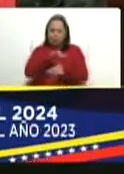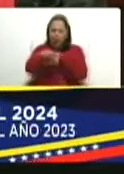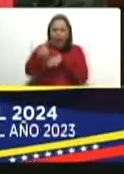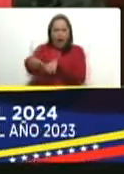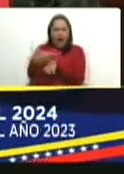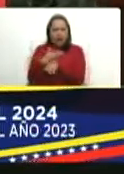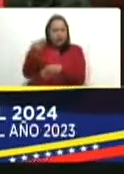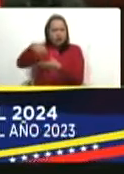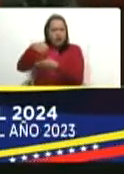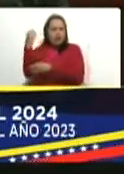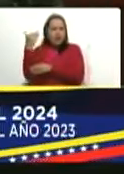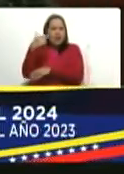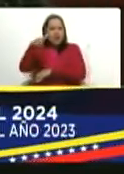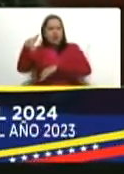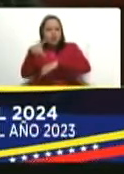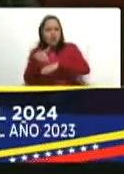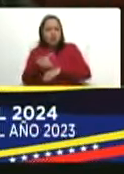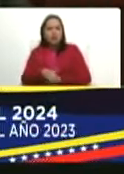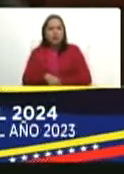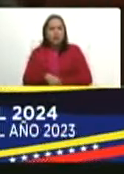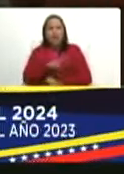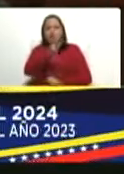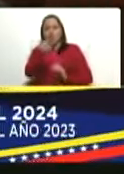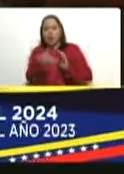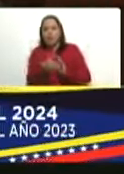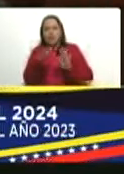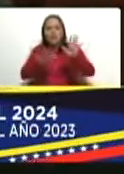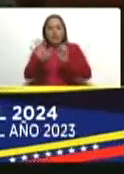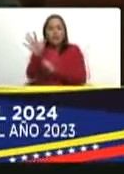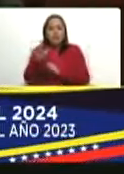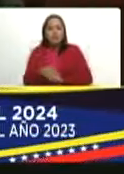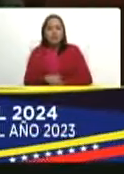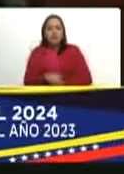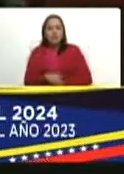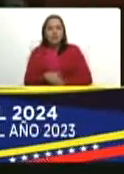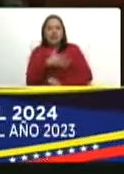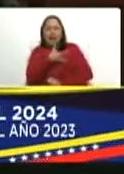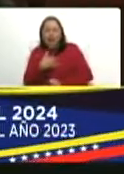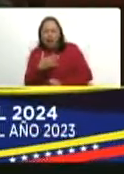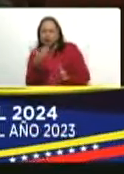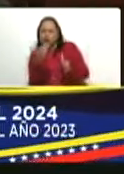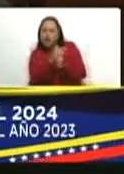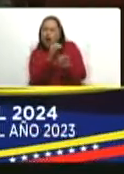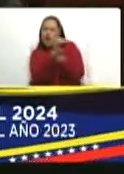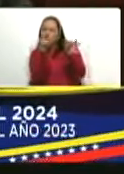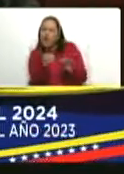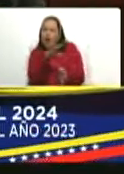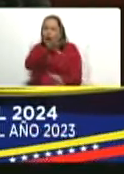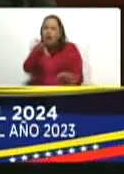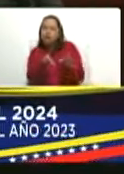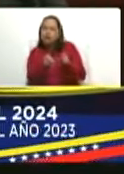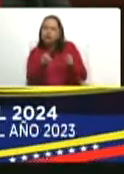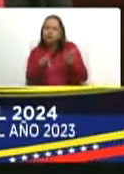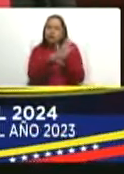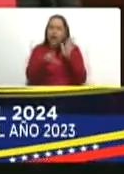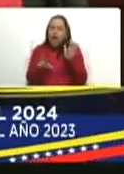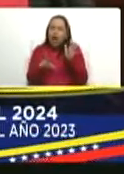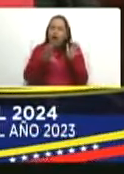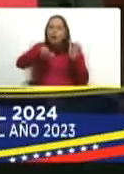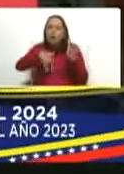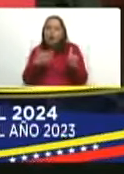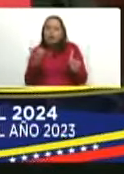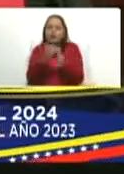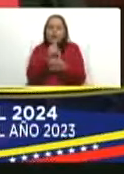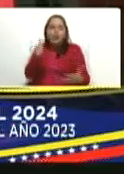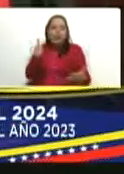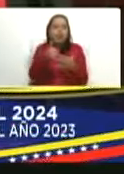momento en la Asamblea Nacional 2015, era encontrar un mecanismo jurídico para finiquitar